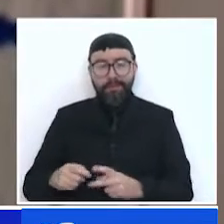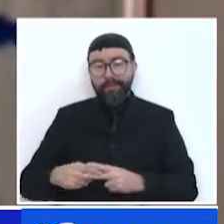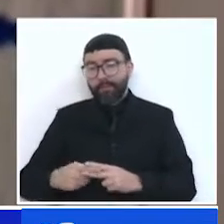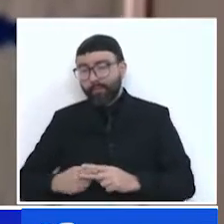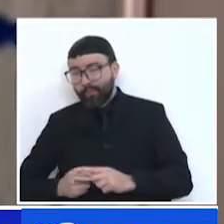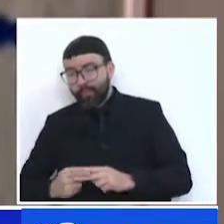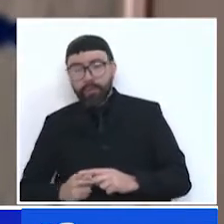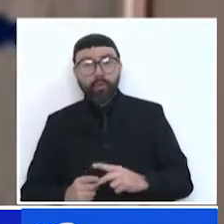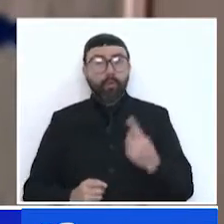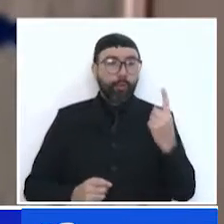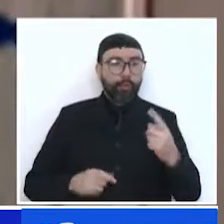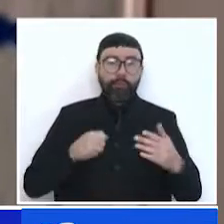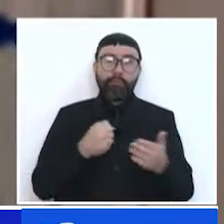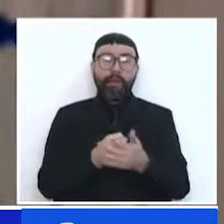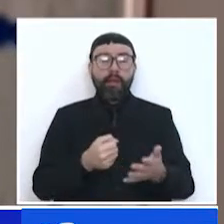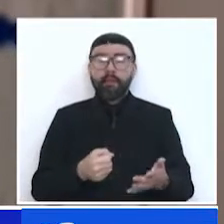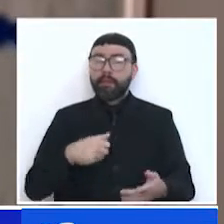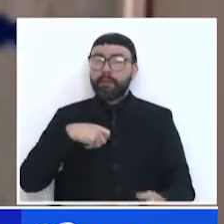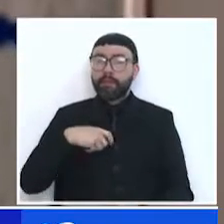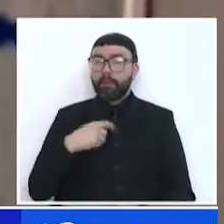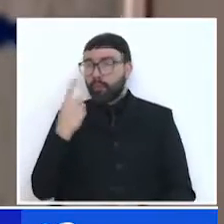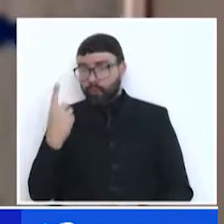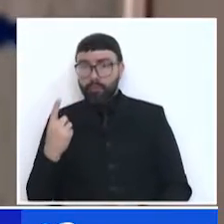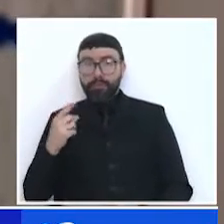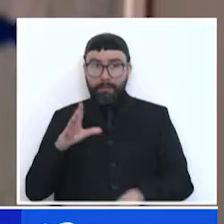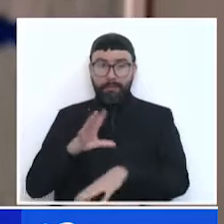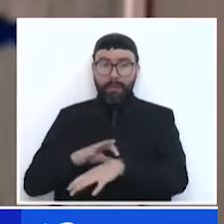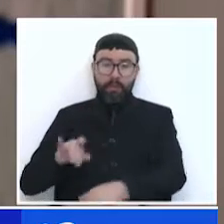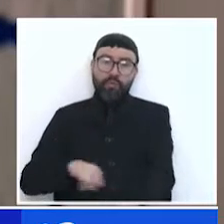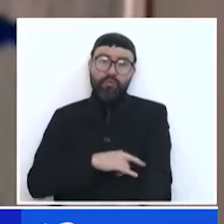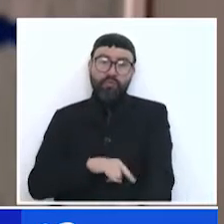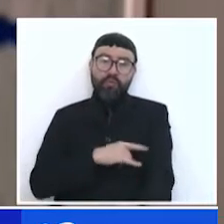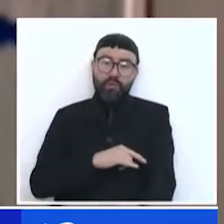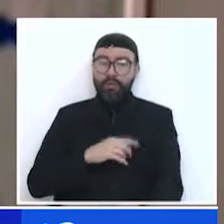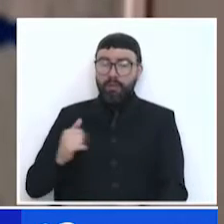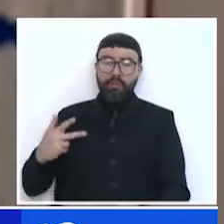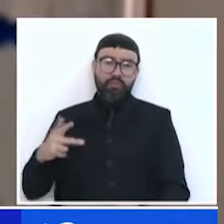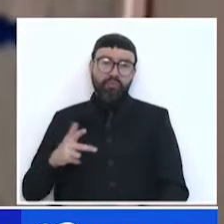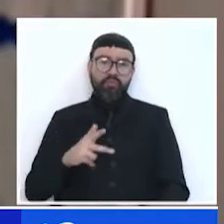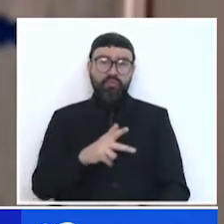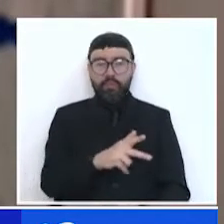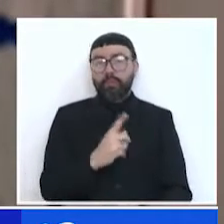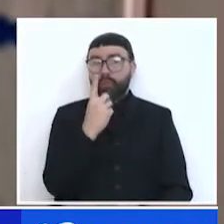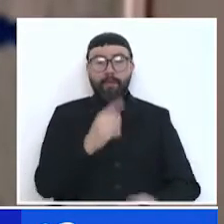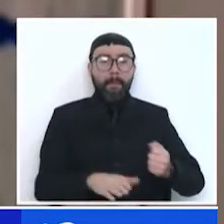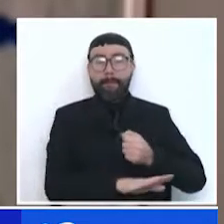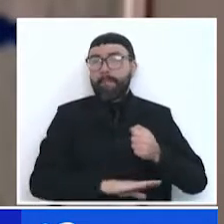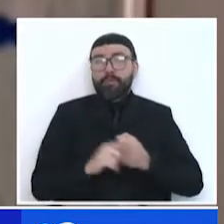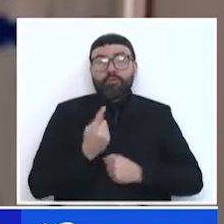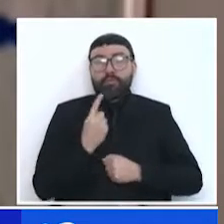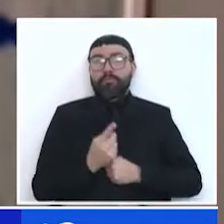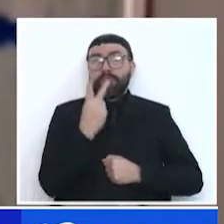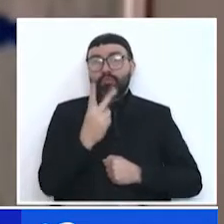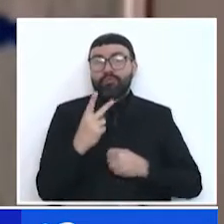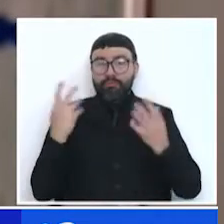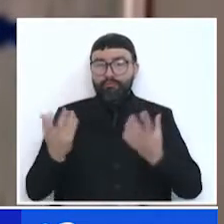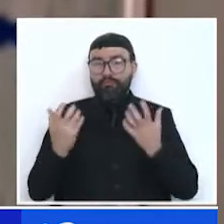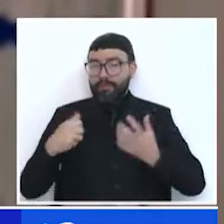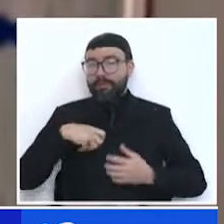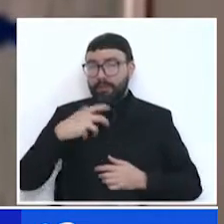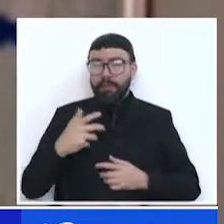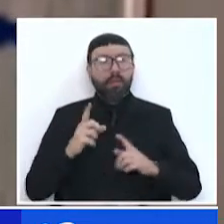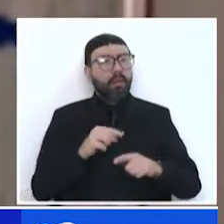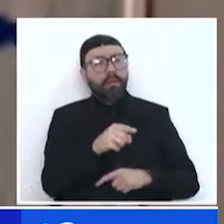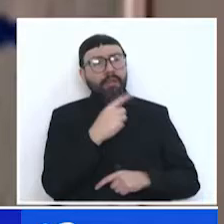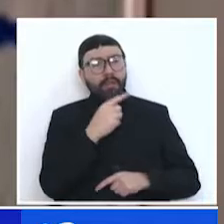uno en este momento, una medicalizada, una ambulancia para traslado medicalizado y una para traslado básico. Adicionalmente se nos dice que por parte del